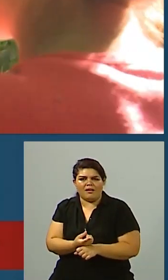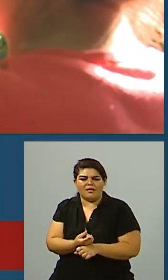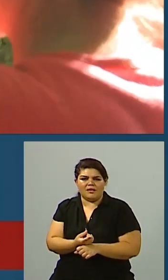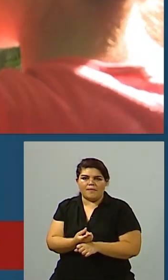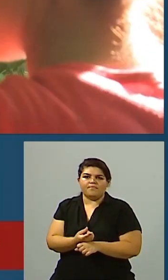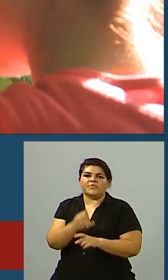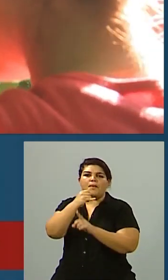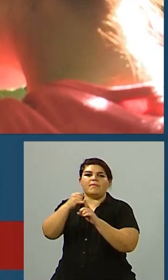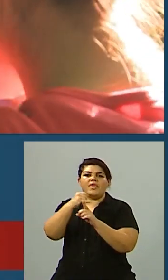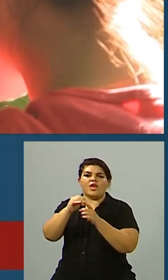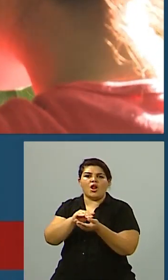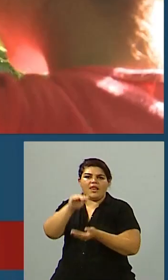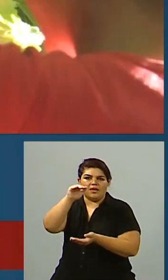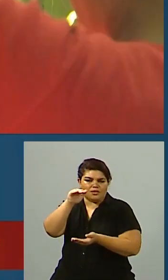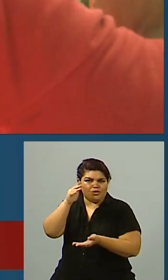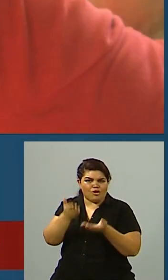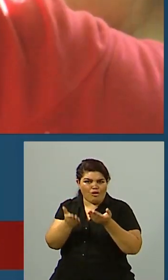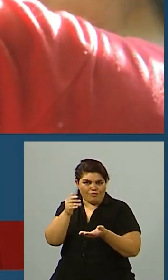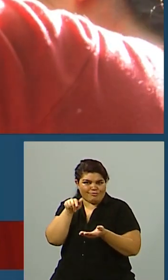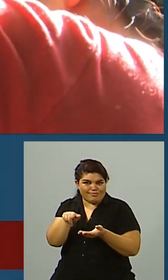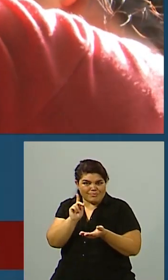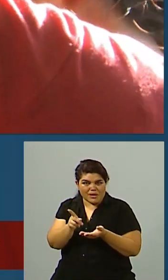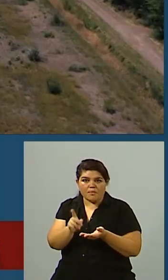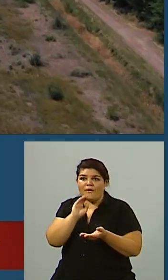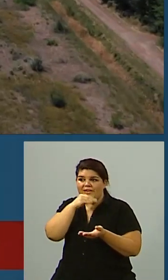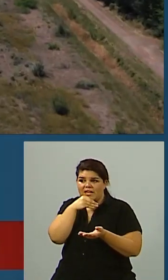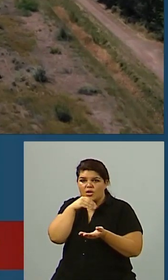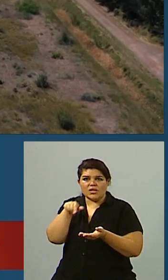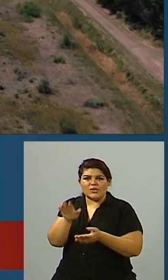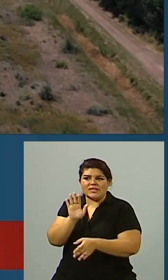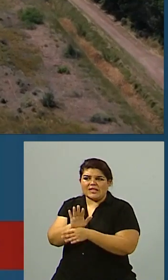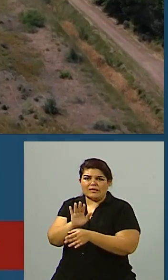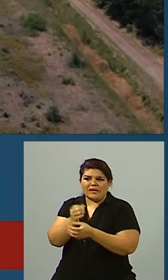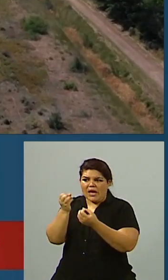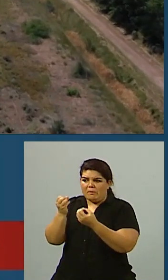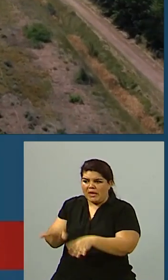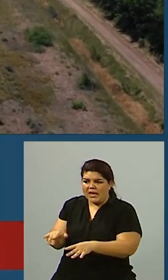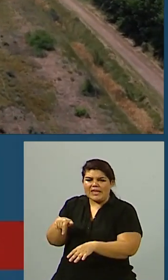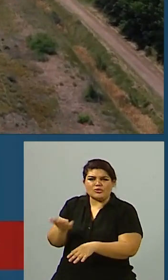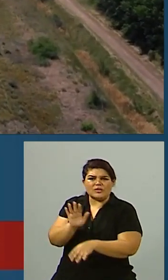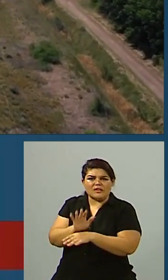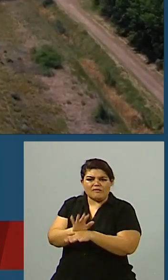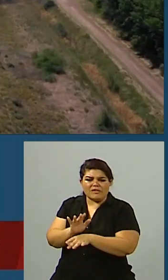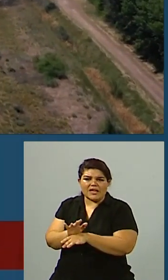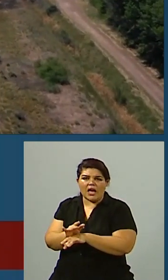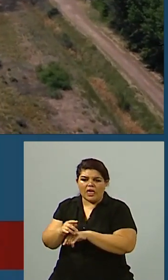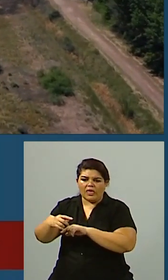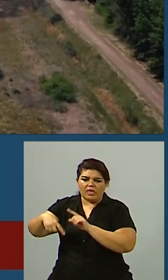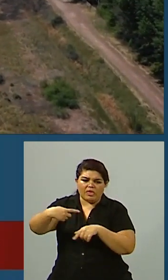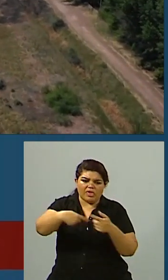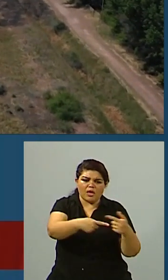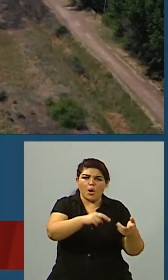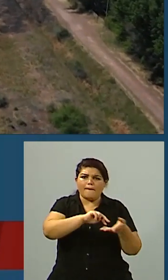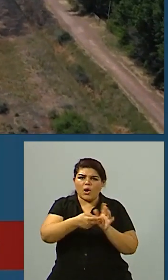problema directamente en los sectores rurales, ¿no es cierto? Mauro, los sectores rurales que a su vez se trasladan después a los sectores